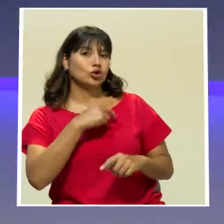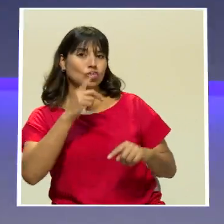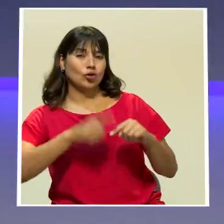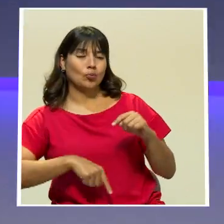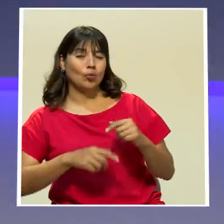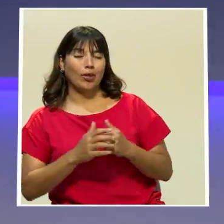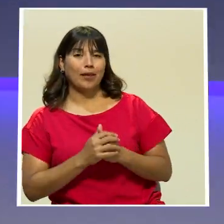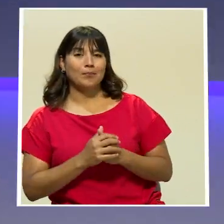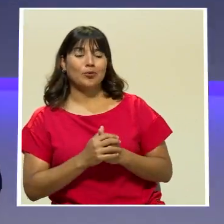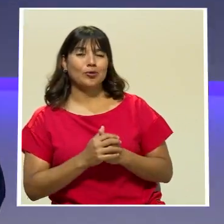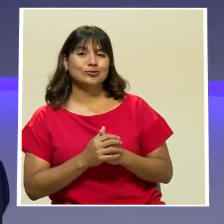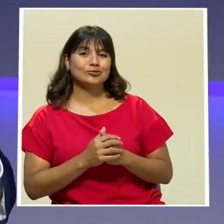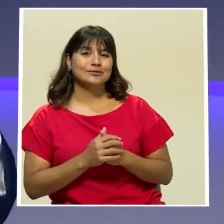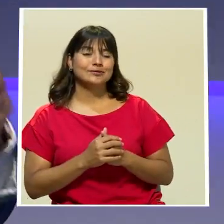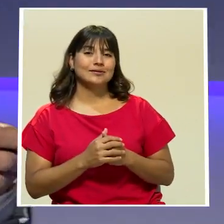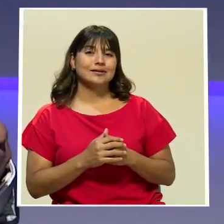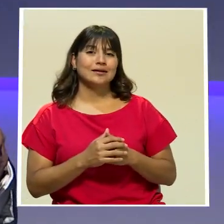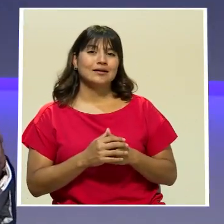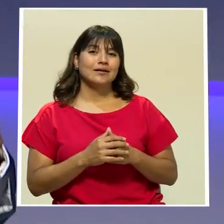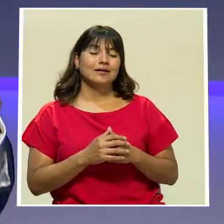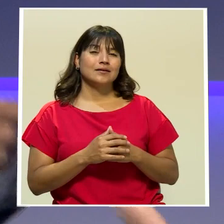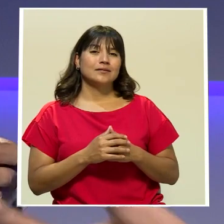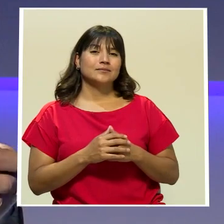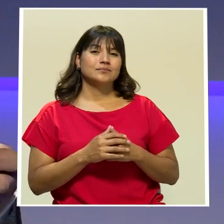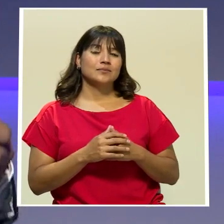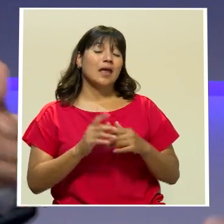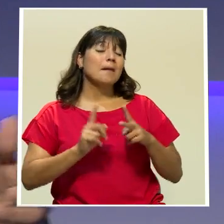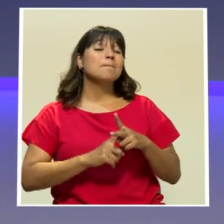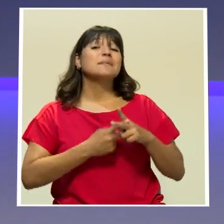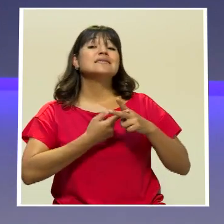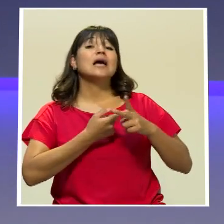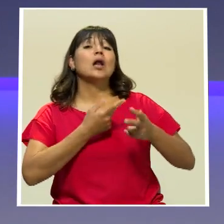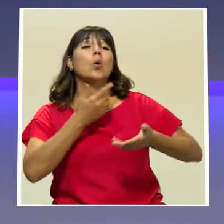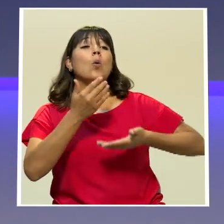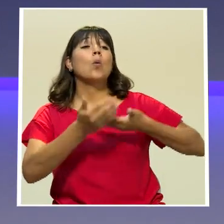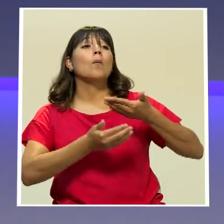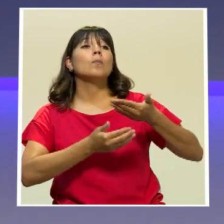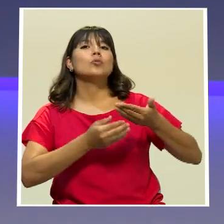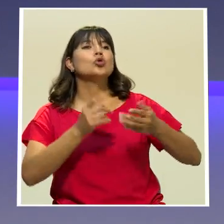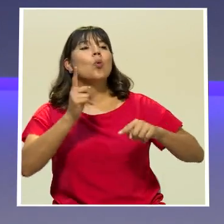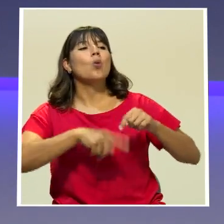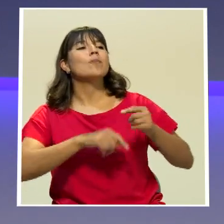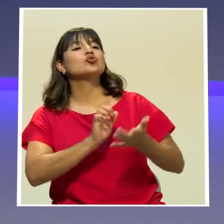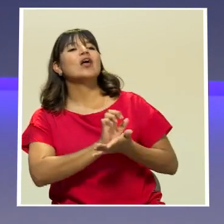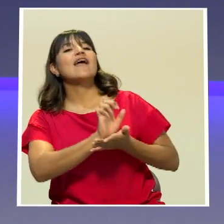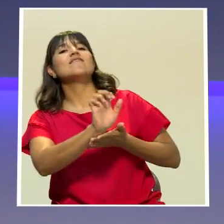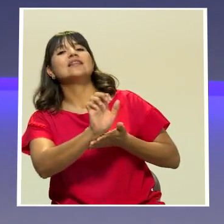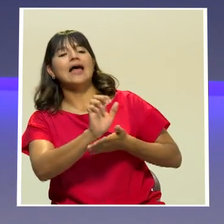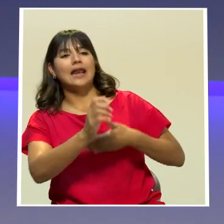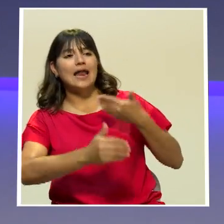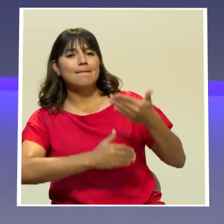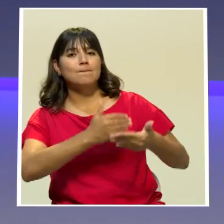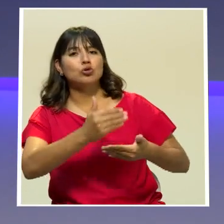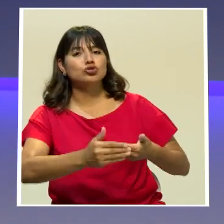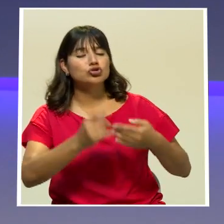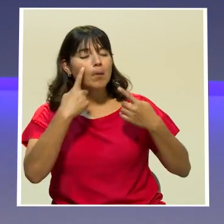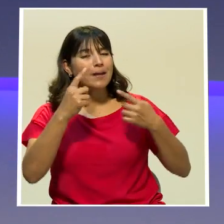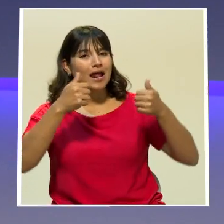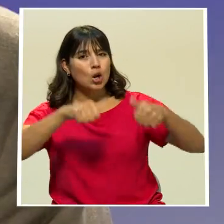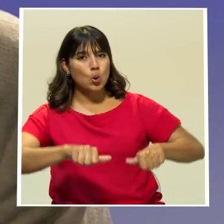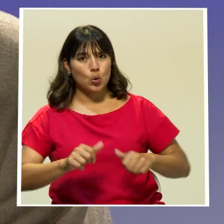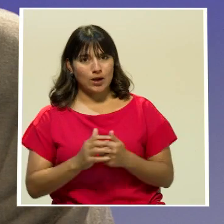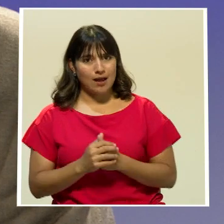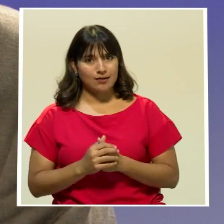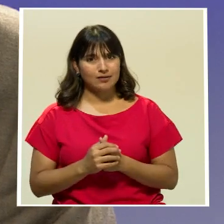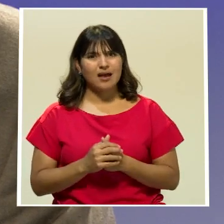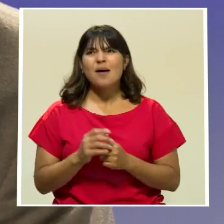saltar el penoso proceso de ponernos de acuerdo. El penosísimo, ¿cómo? Es